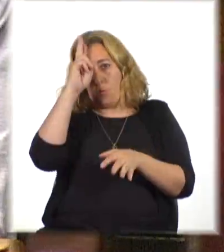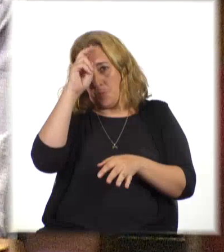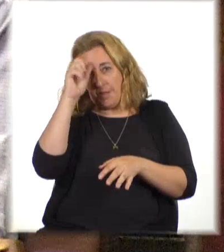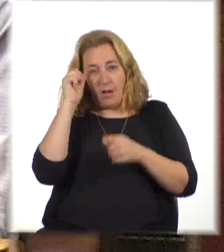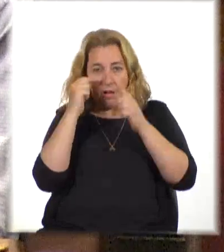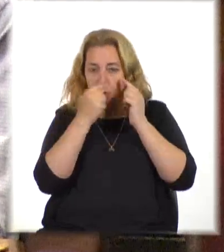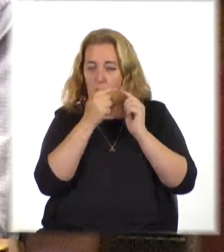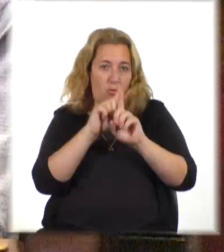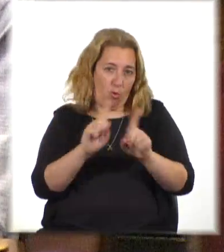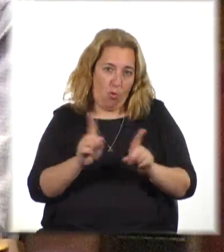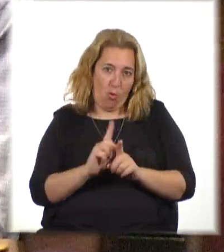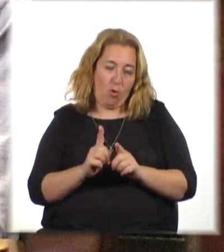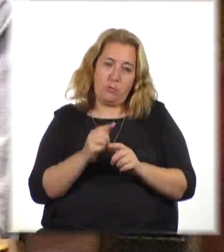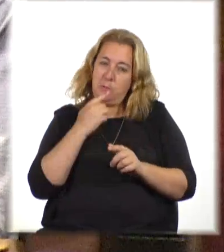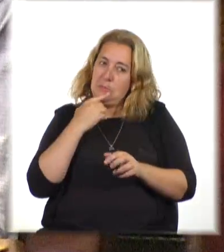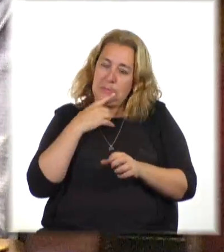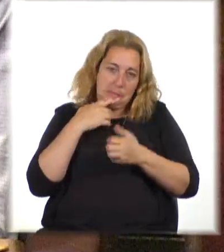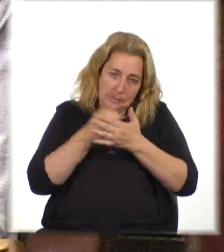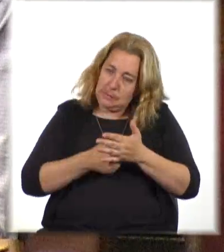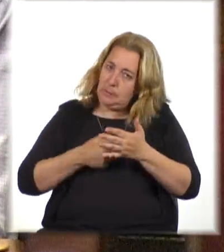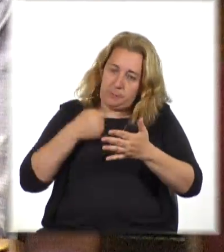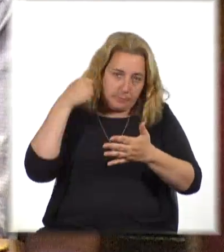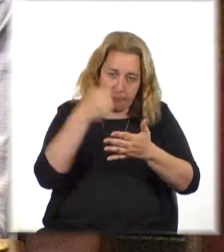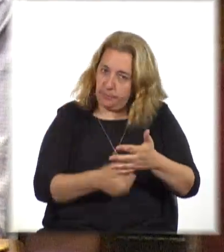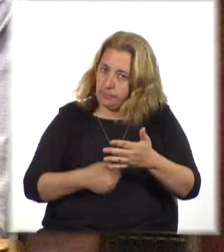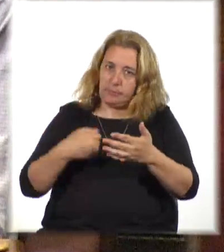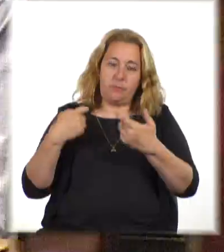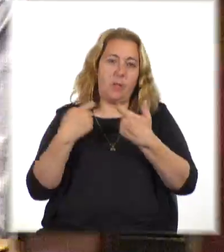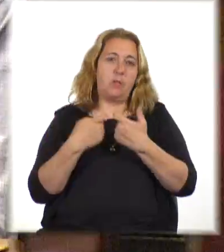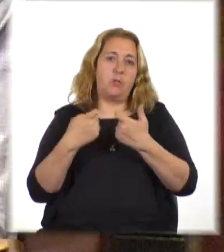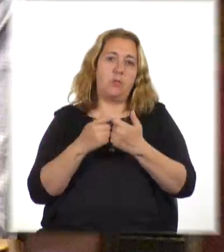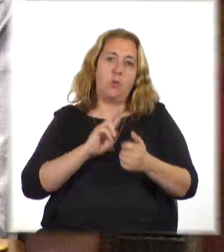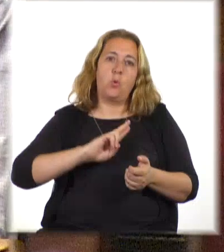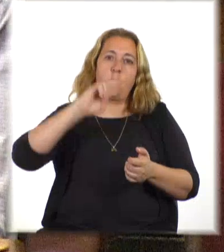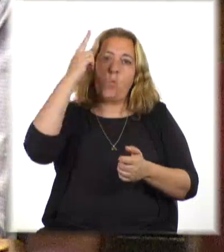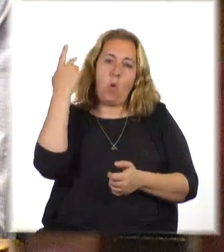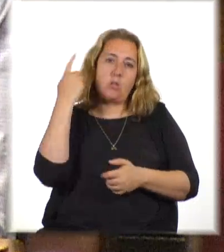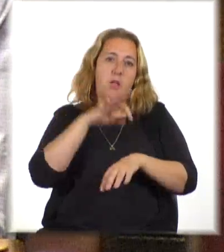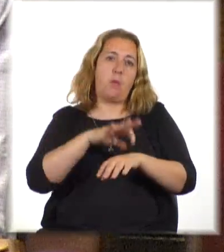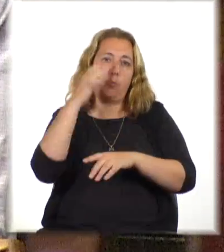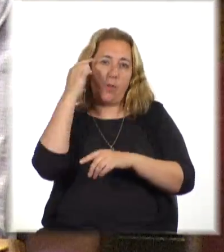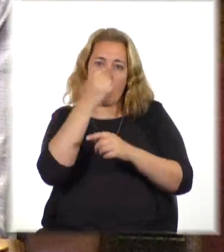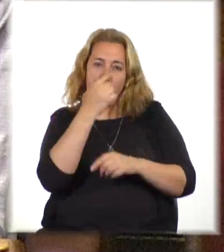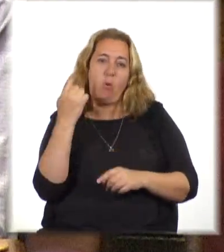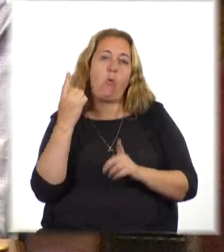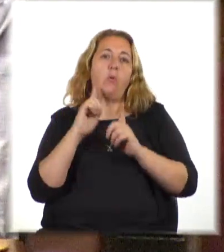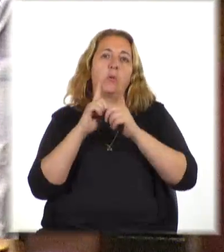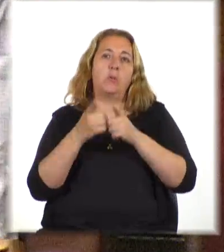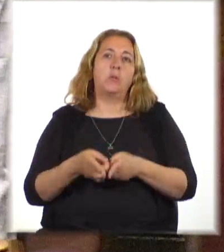resistencia muy importante de la asociación uruguaya oftalmólogo y las sociedades anestésico-quirúrgicas